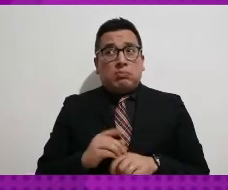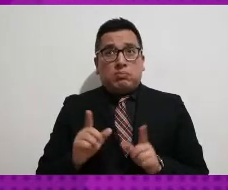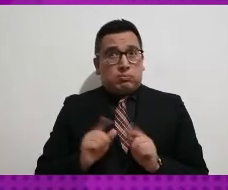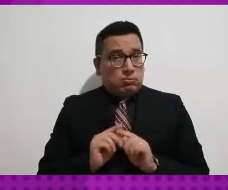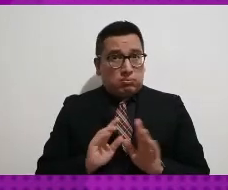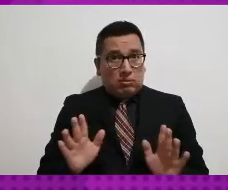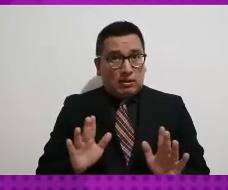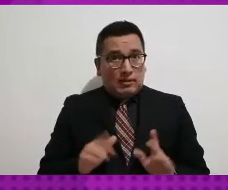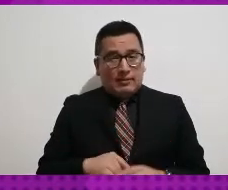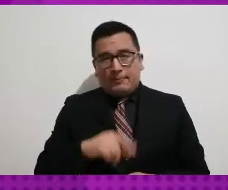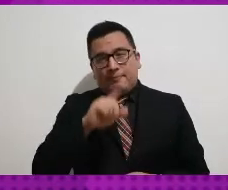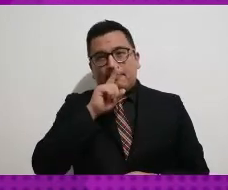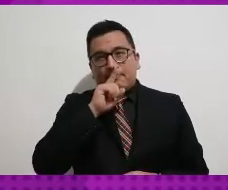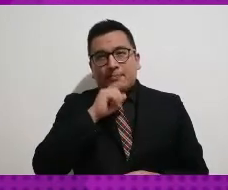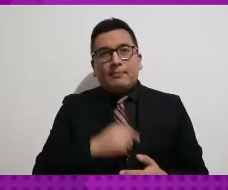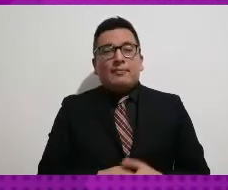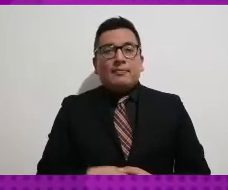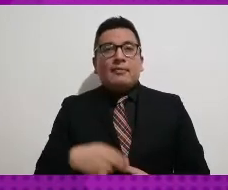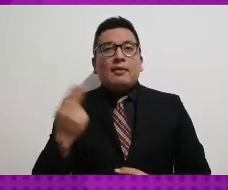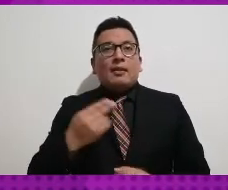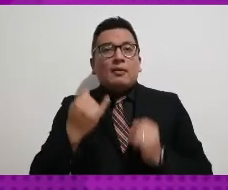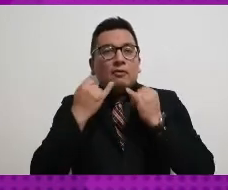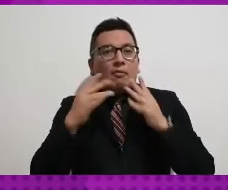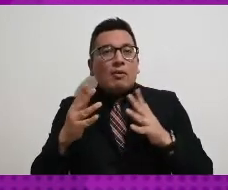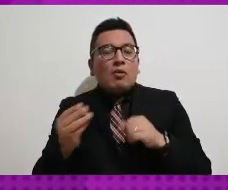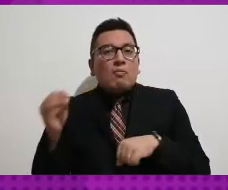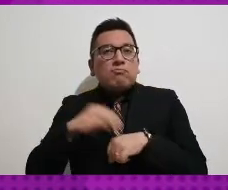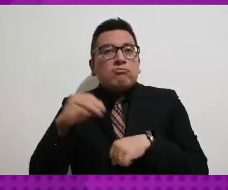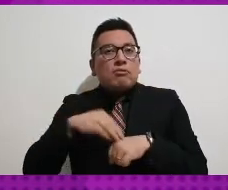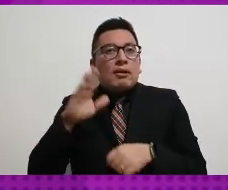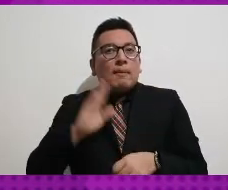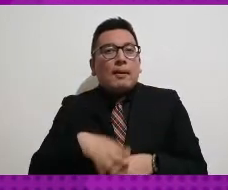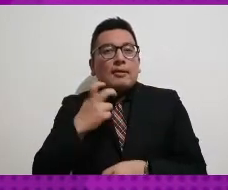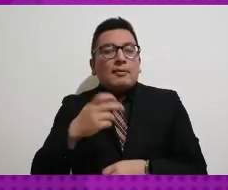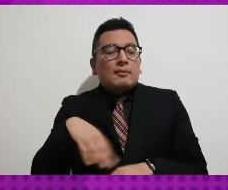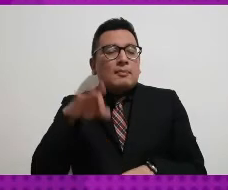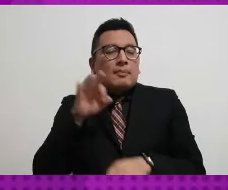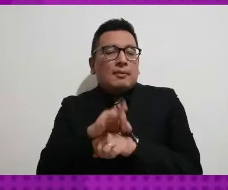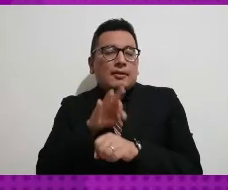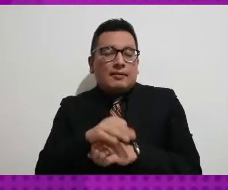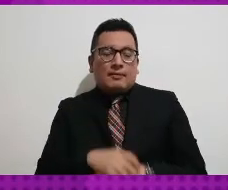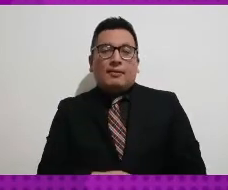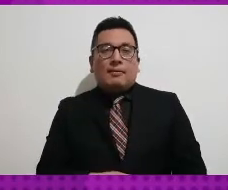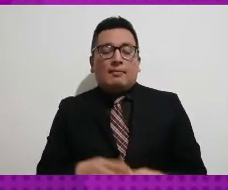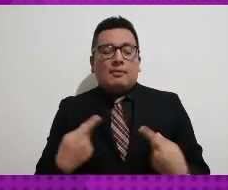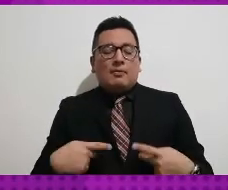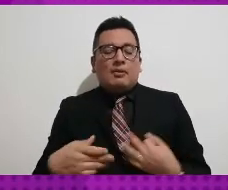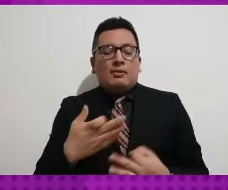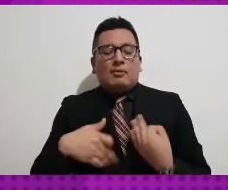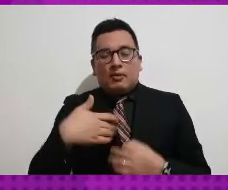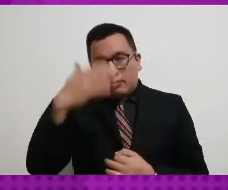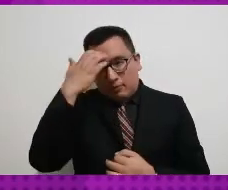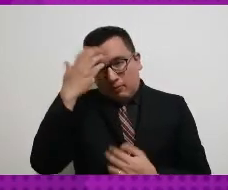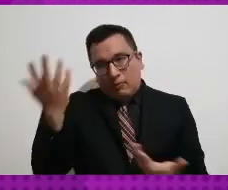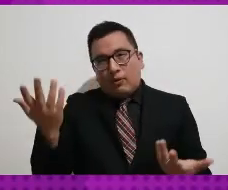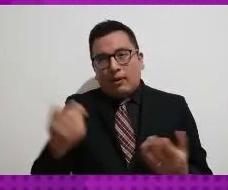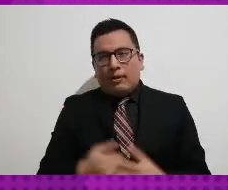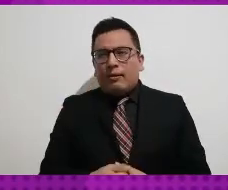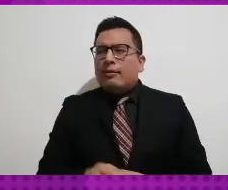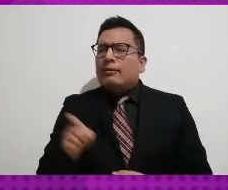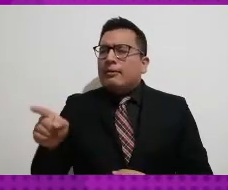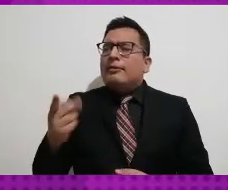la norma, sino subir información adicional que es beneficiosa que conozca la ciudadanía. ¿Qué nos